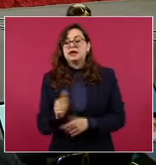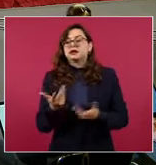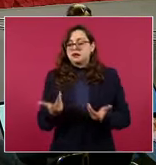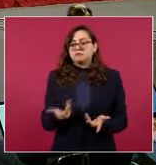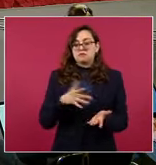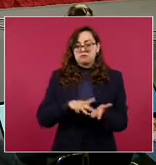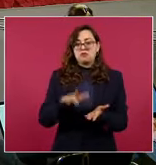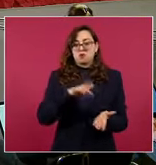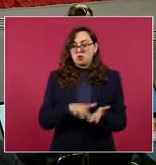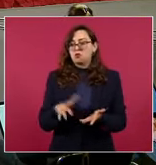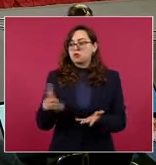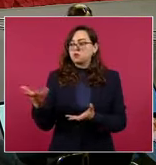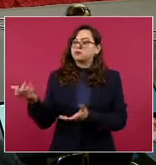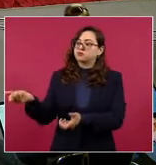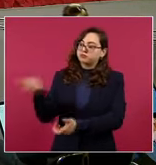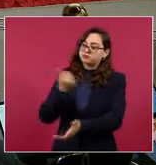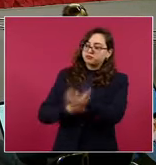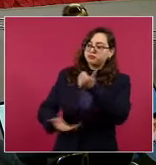se han destruido